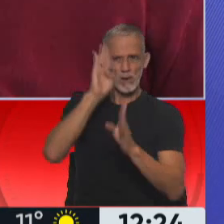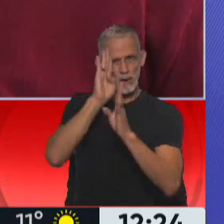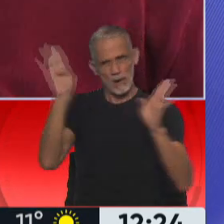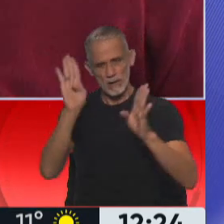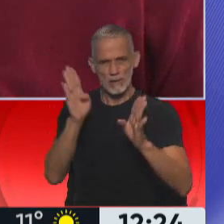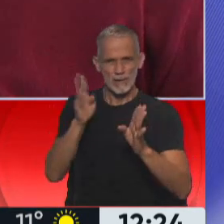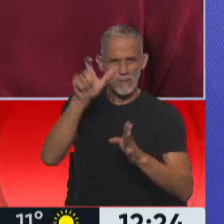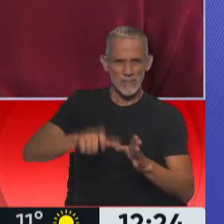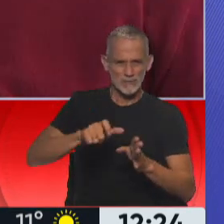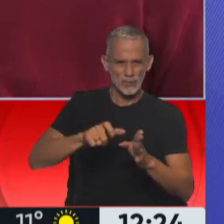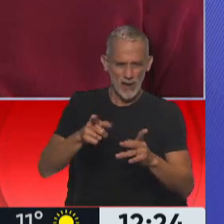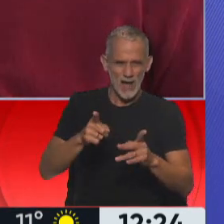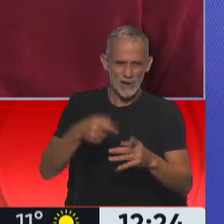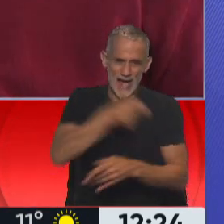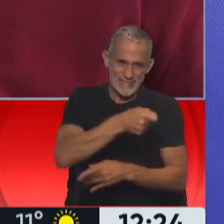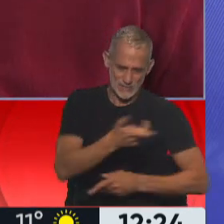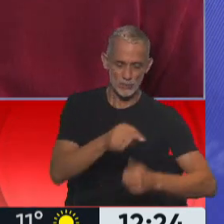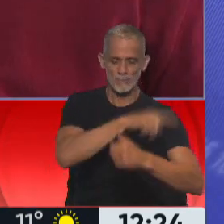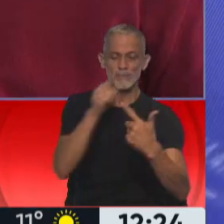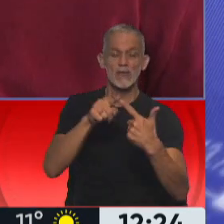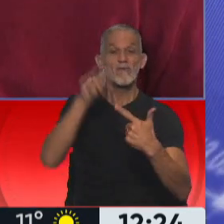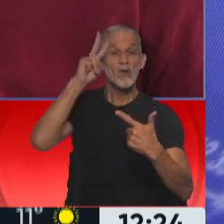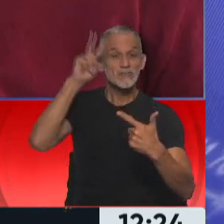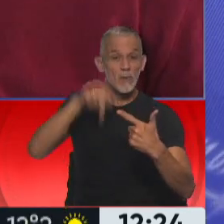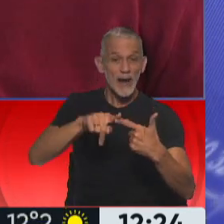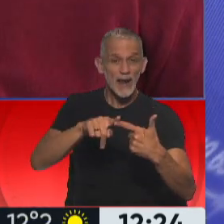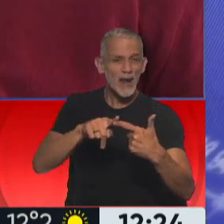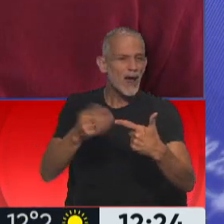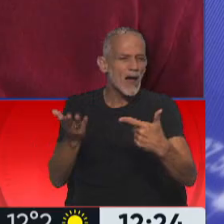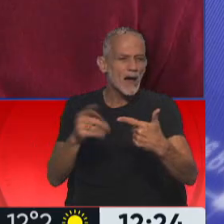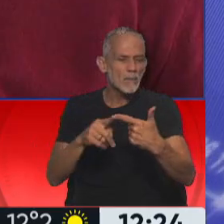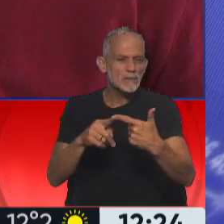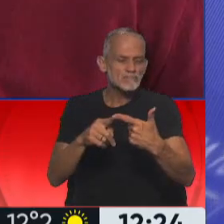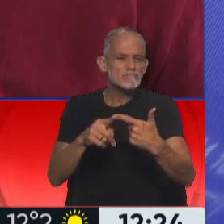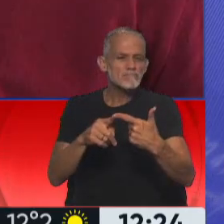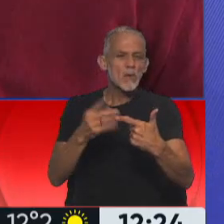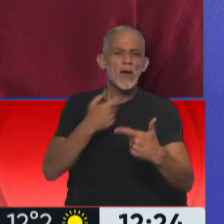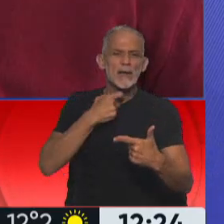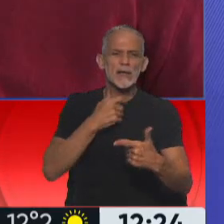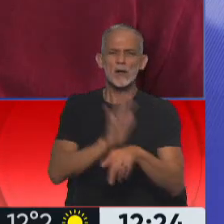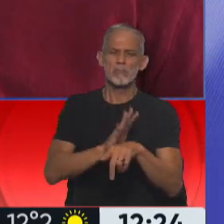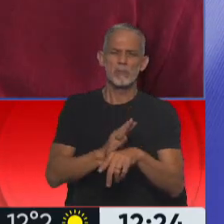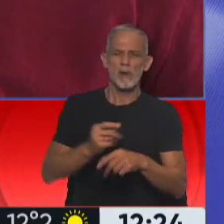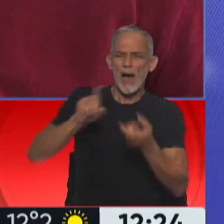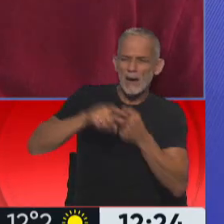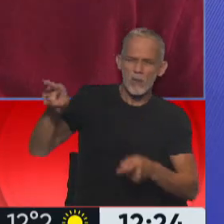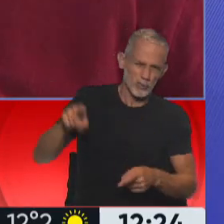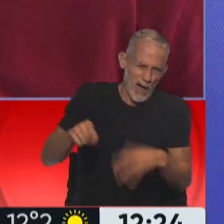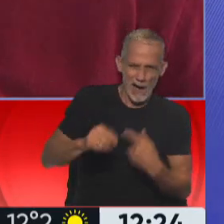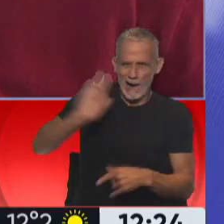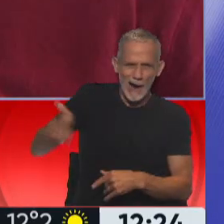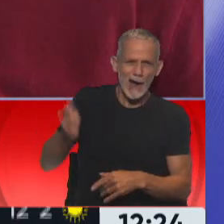disociación, ¿no?, de la persona que cometió el crimen. En el caso de Florencio Varela, es marcado que quiere castigar al marido cuando mata a su hijo y